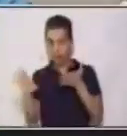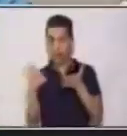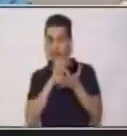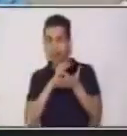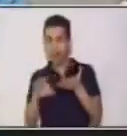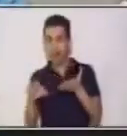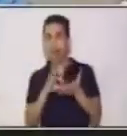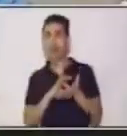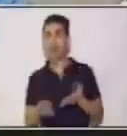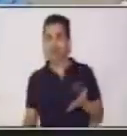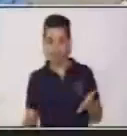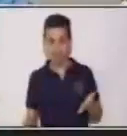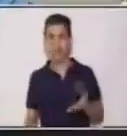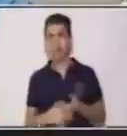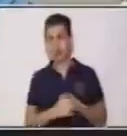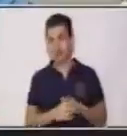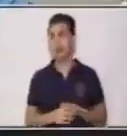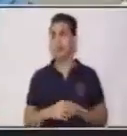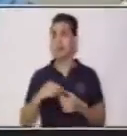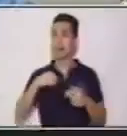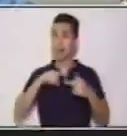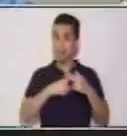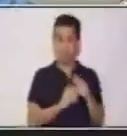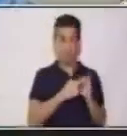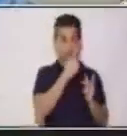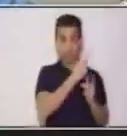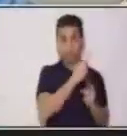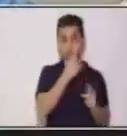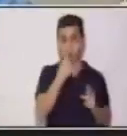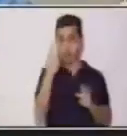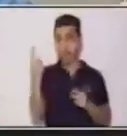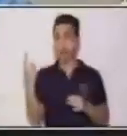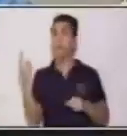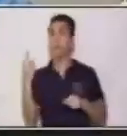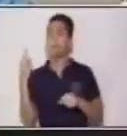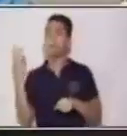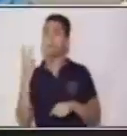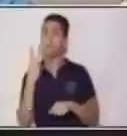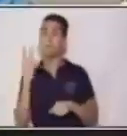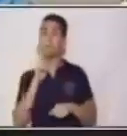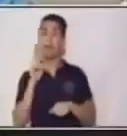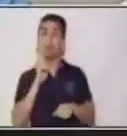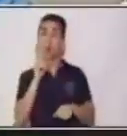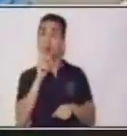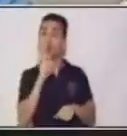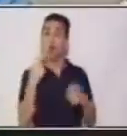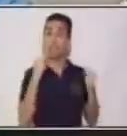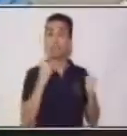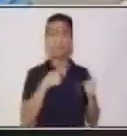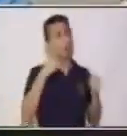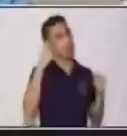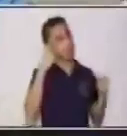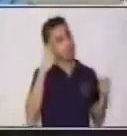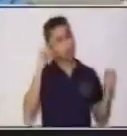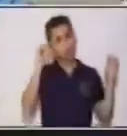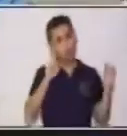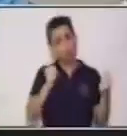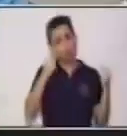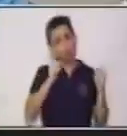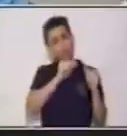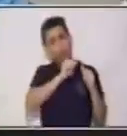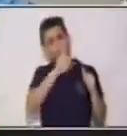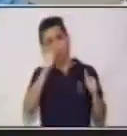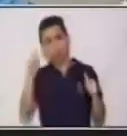Al inicio utilizamos solo un verbo, pero al analizar podemos utilizar otros que me sirven para representar la misma